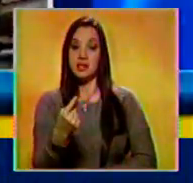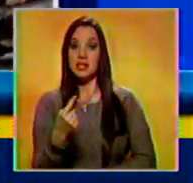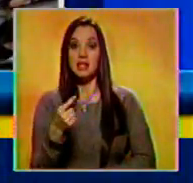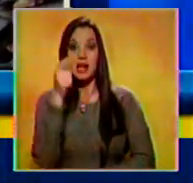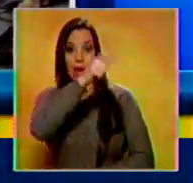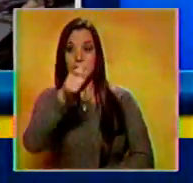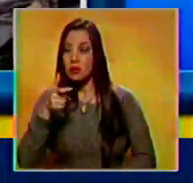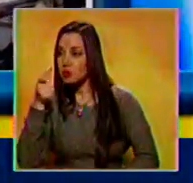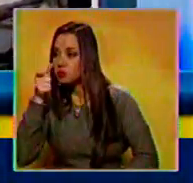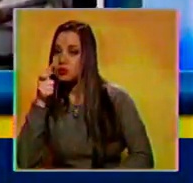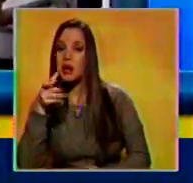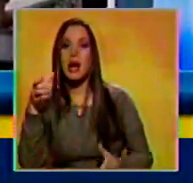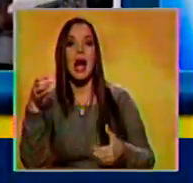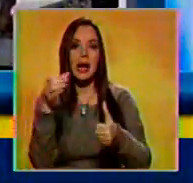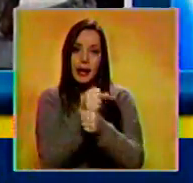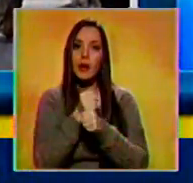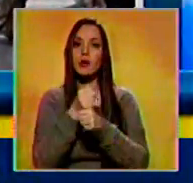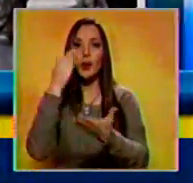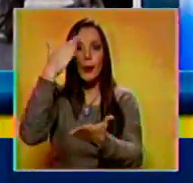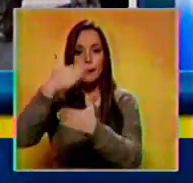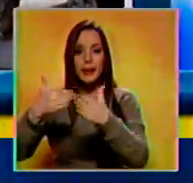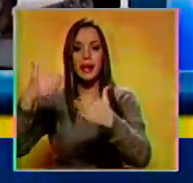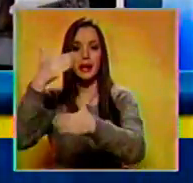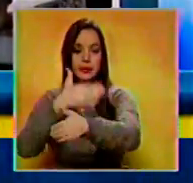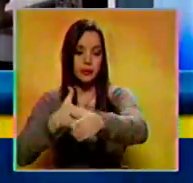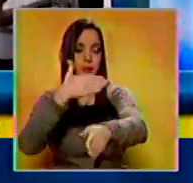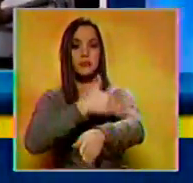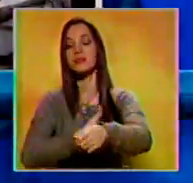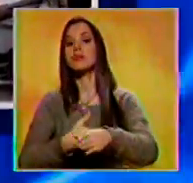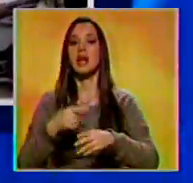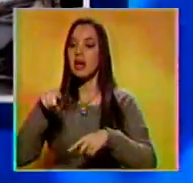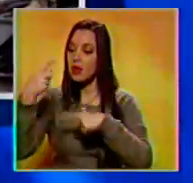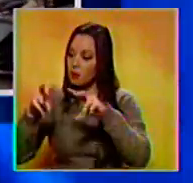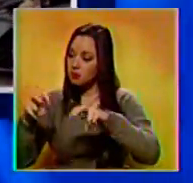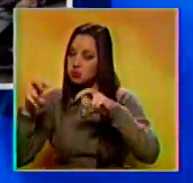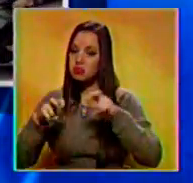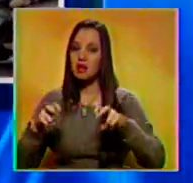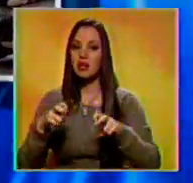zona han encontrado restos humanos los cuales están siendo analizados para su identificación